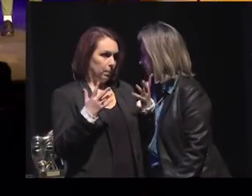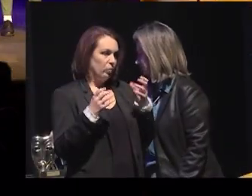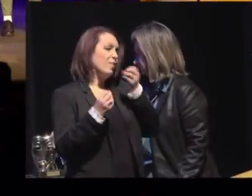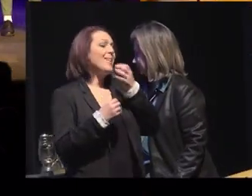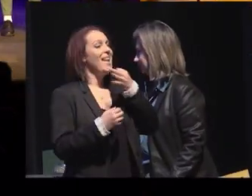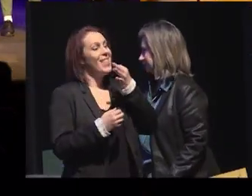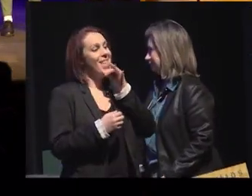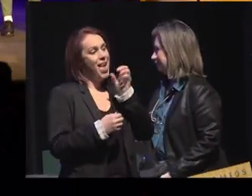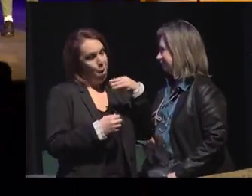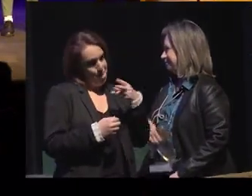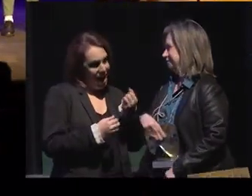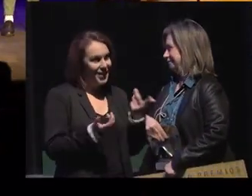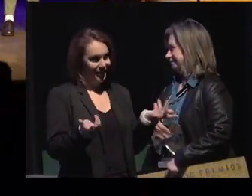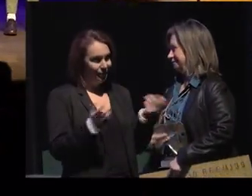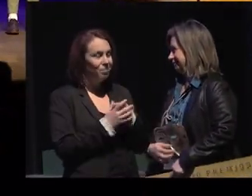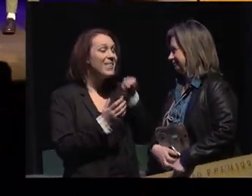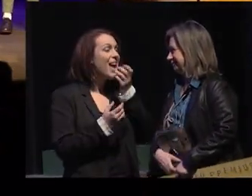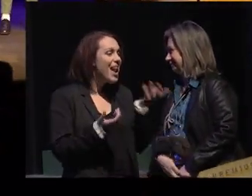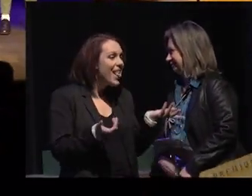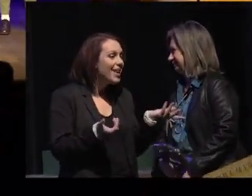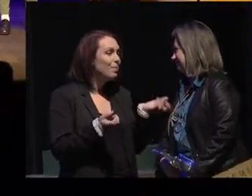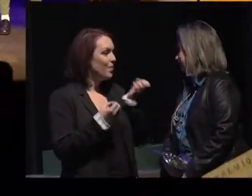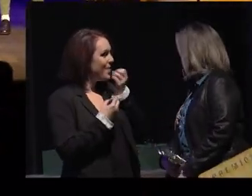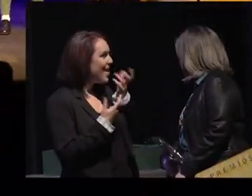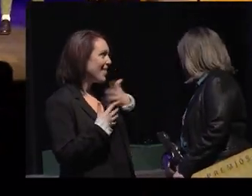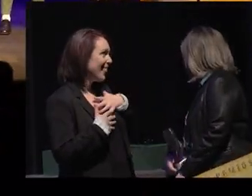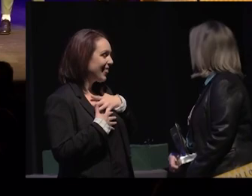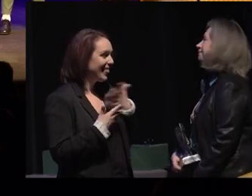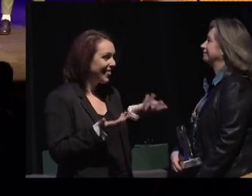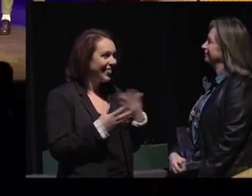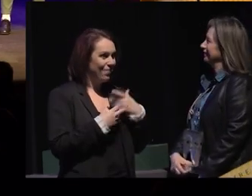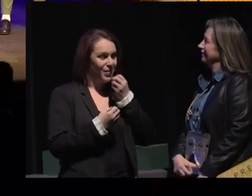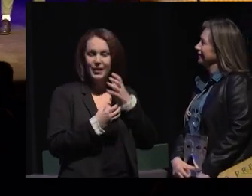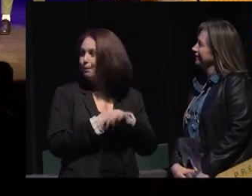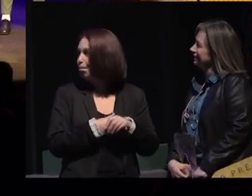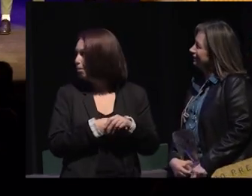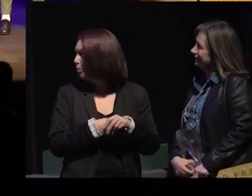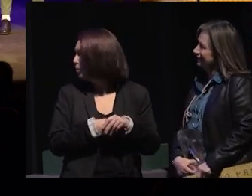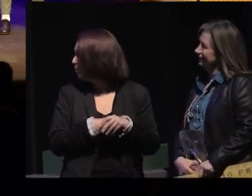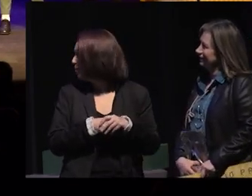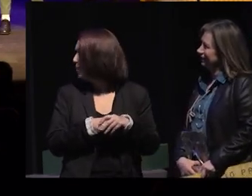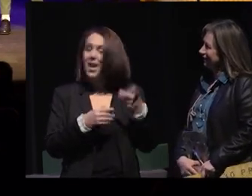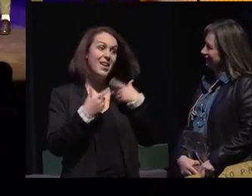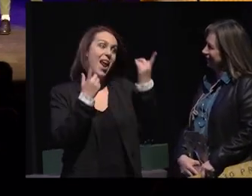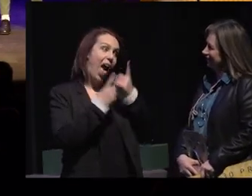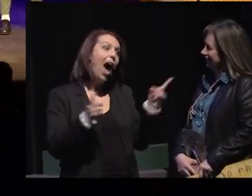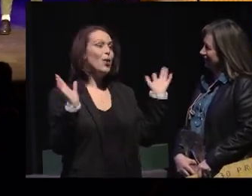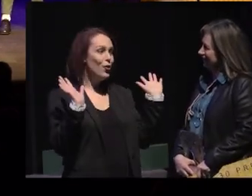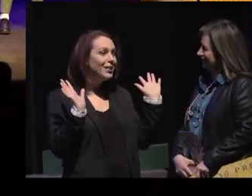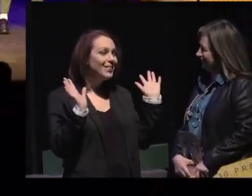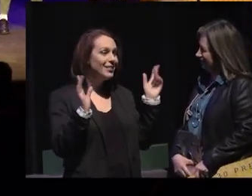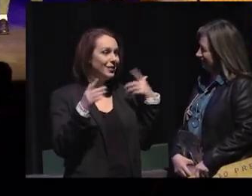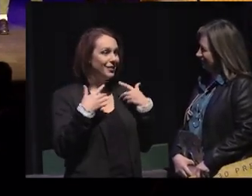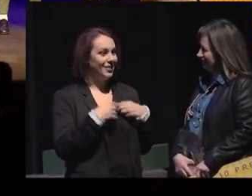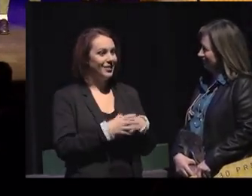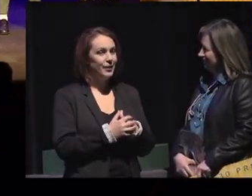Buenas tardes, Inma. ¿He dicho bien tu cargo? Muy bien, muy bien. Menos mal, llevo 15 gracias. Días aprendiéndomelo. ¡Qué largo, chiquilla! Es cierto, yo no lo